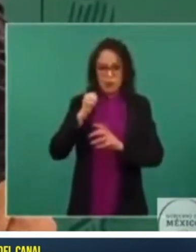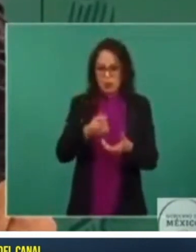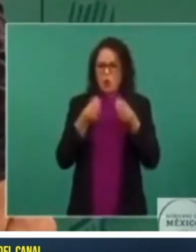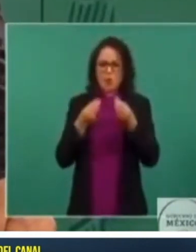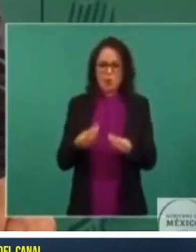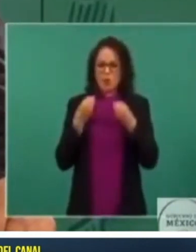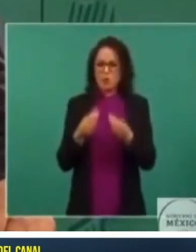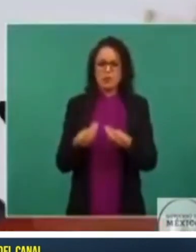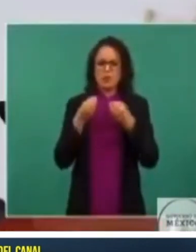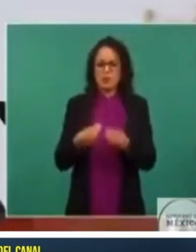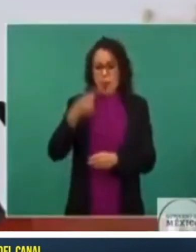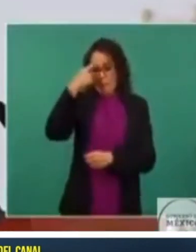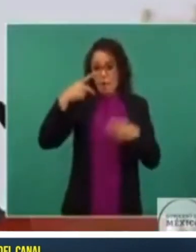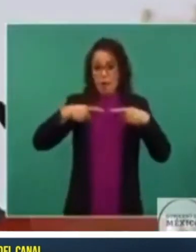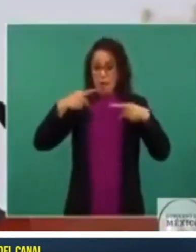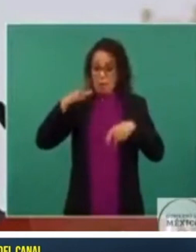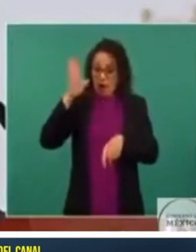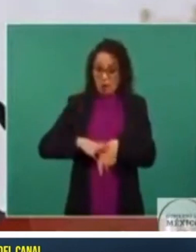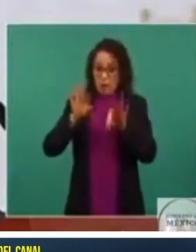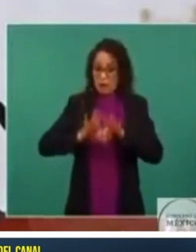más renombrados del mundo,